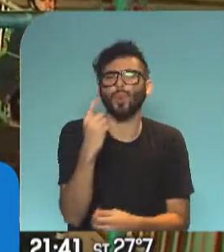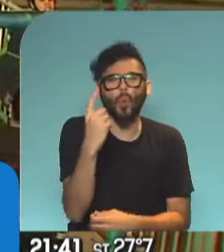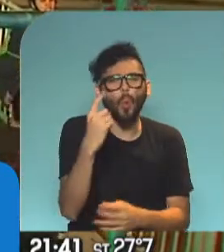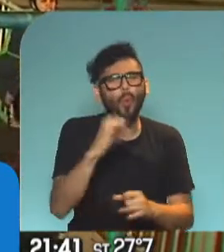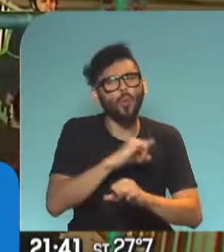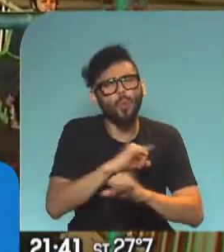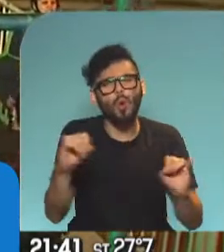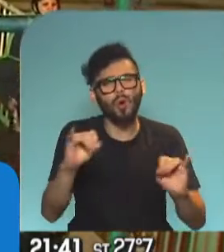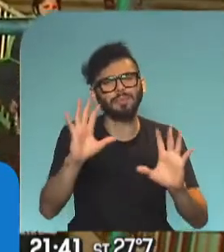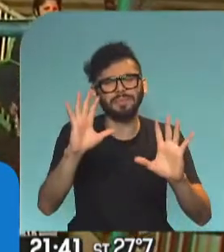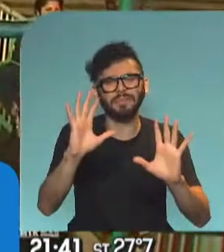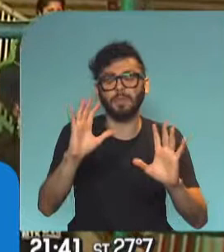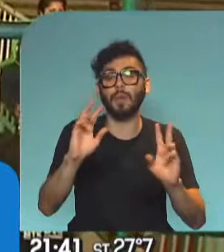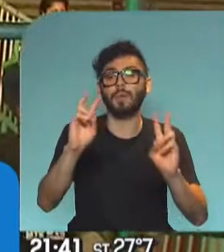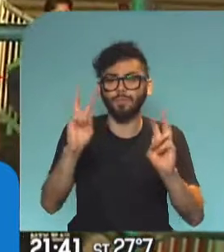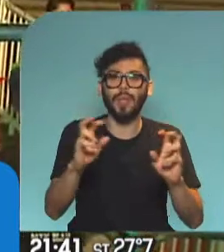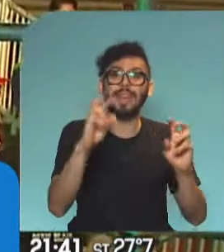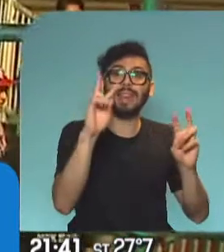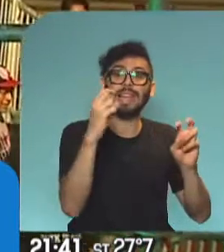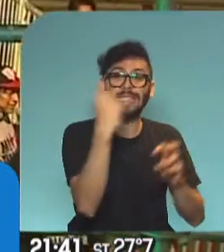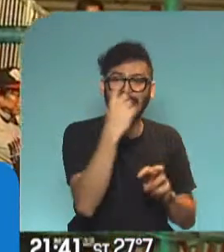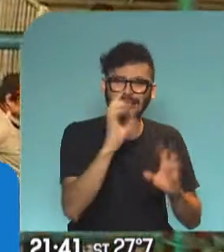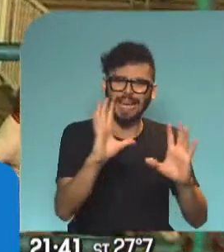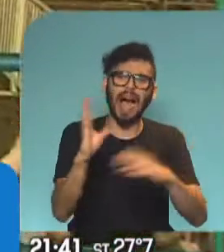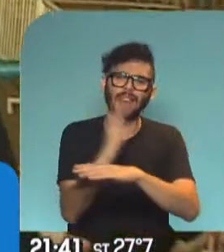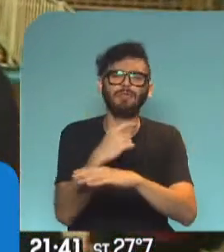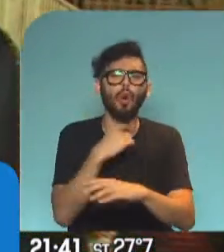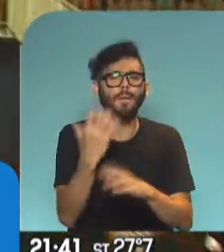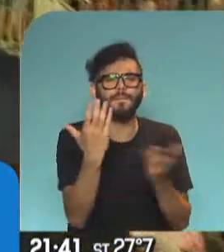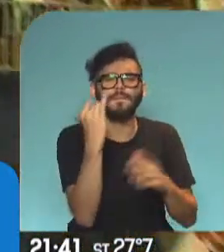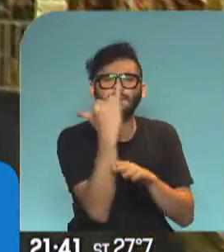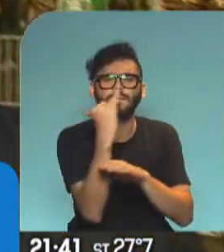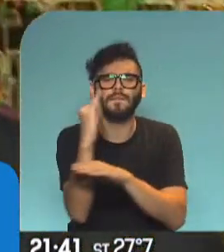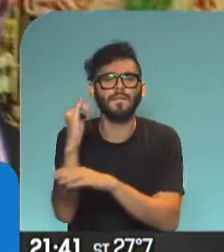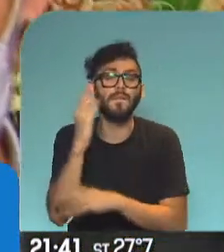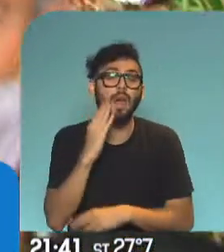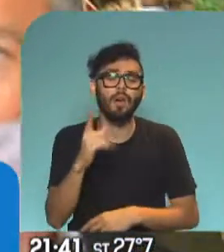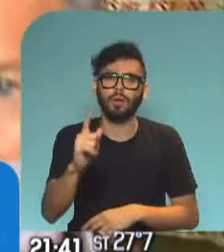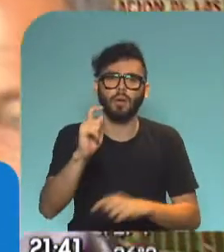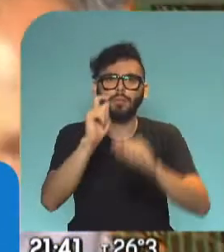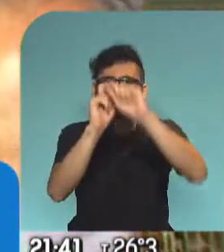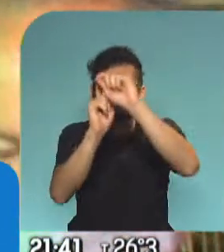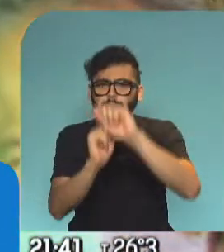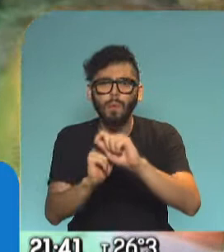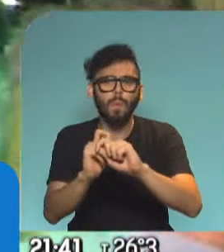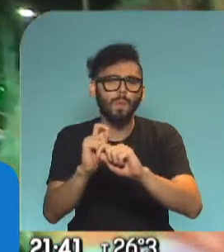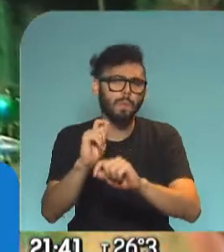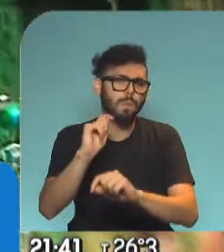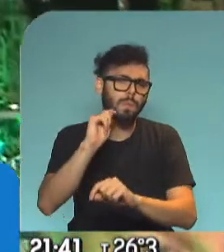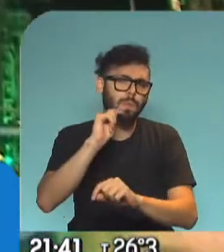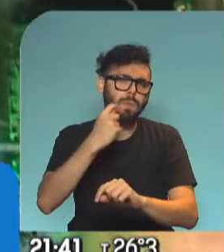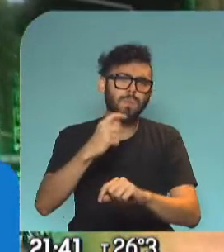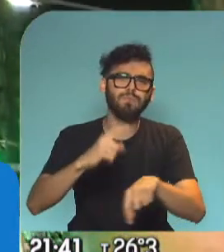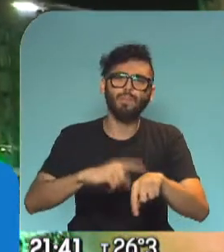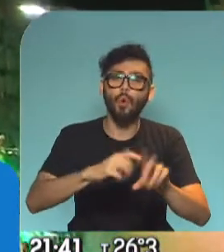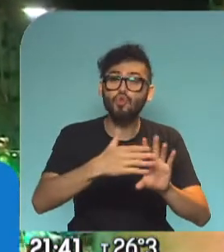paréntesis simplemente antes de pasar a los celestes. Quiero mostrarles algo que realmente una belleza arquitectónica que durante mucho tiempo